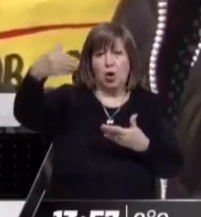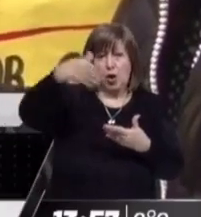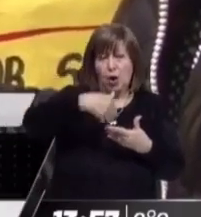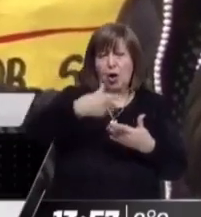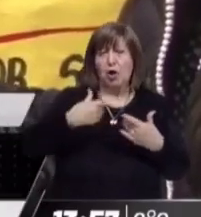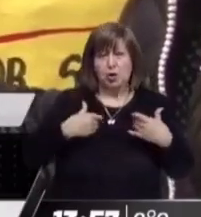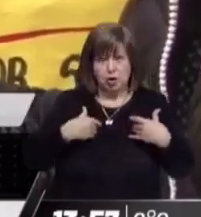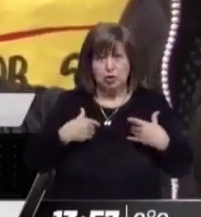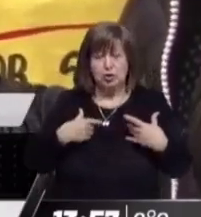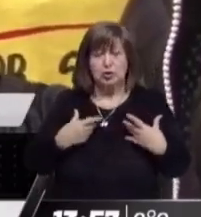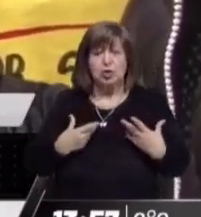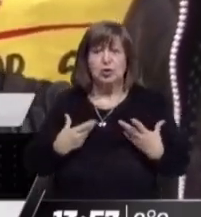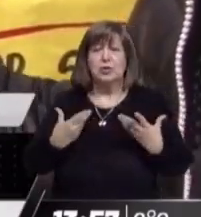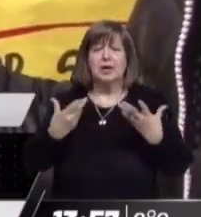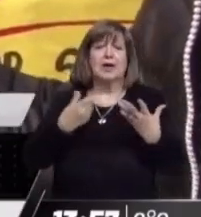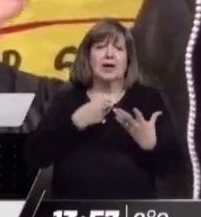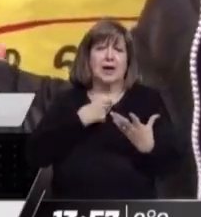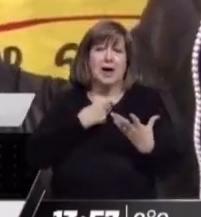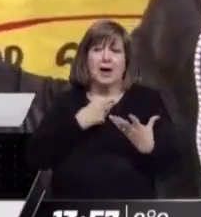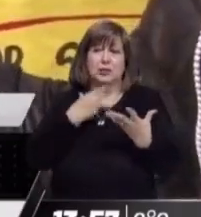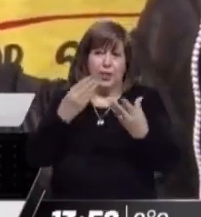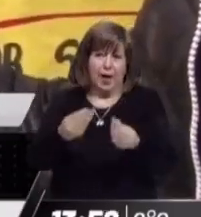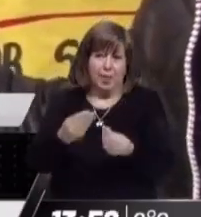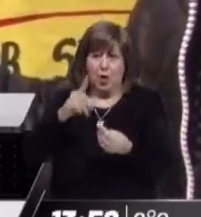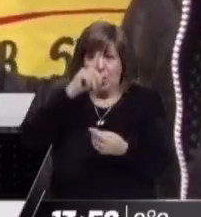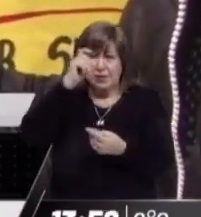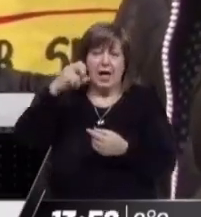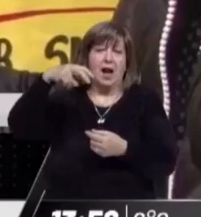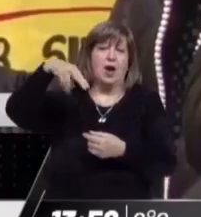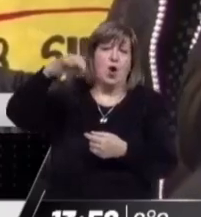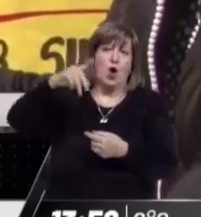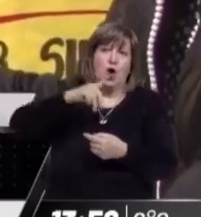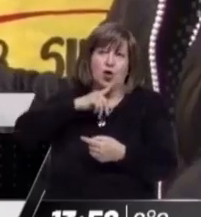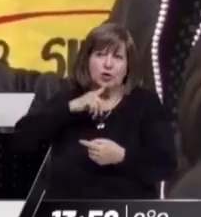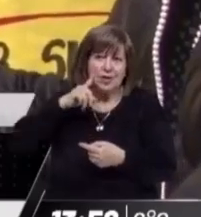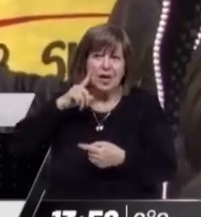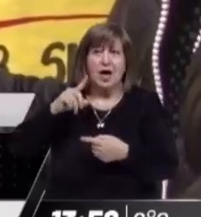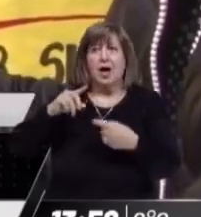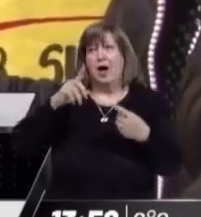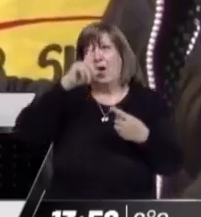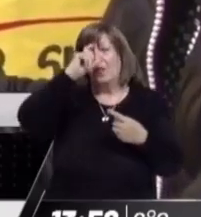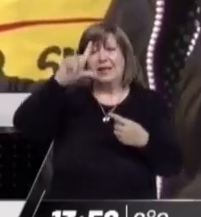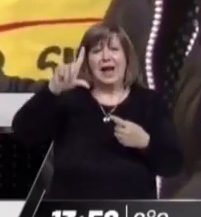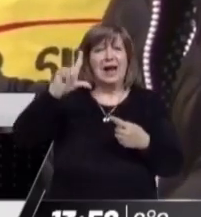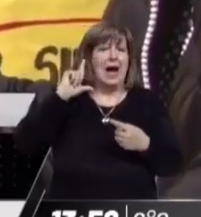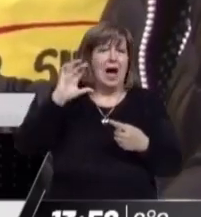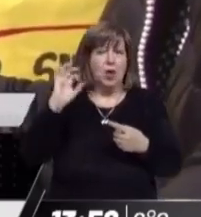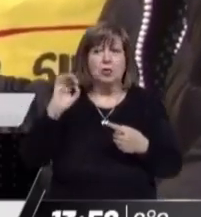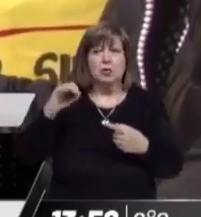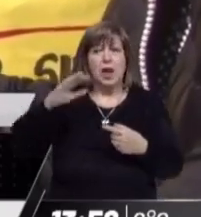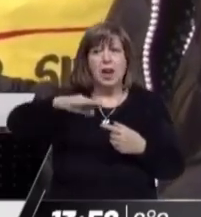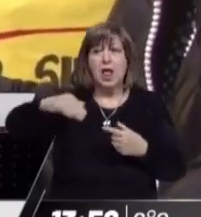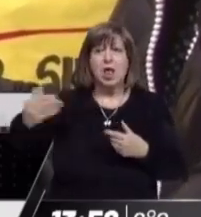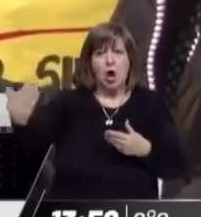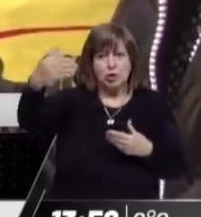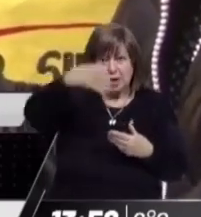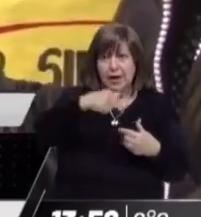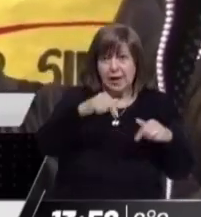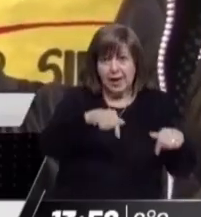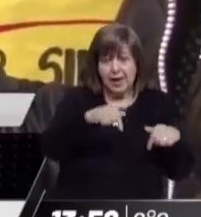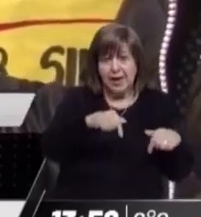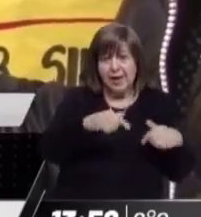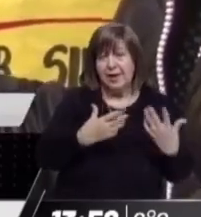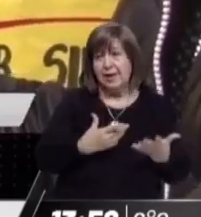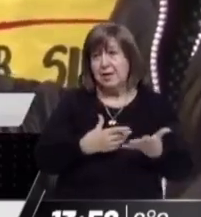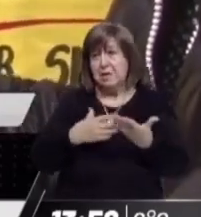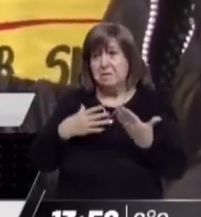probemos descomplejizar otros hospitales, como por ejemplo el Noti, el Lago, mandan todos los niños para descomplejizar y ellos seguir